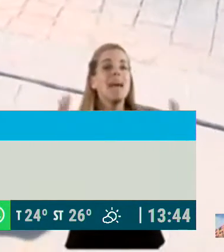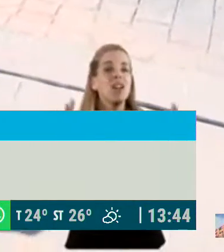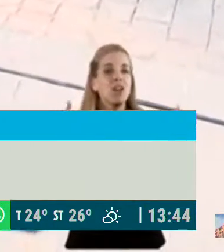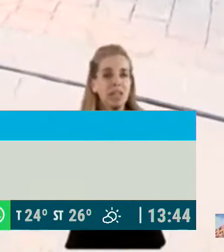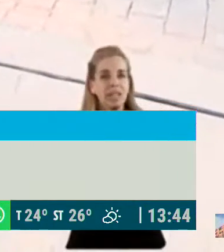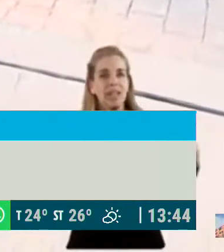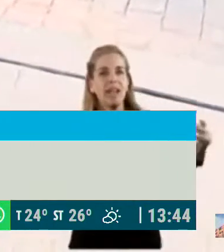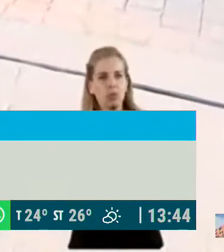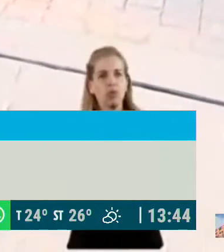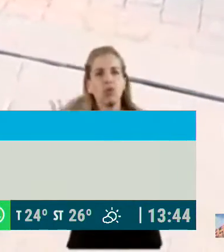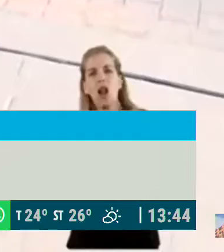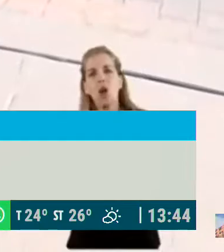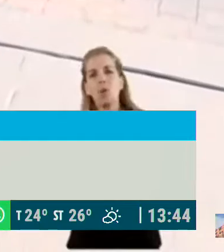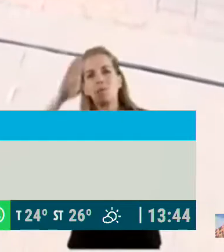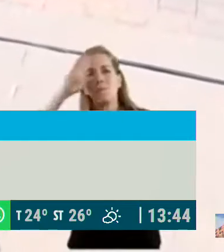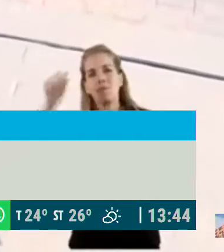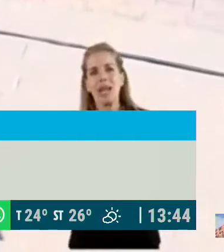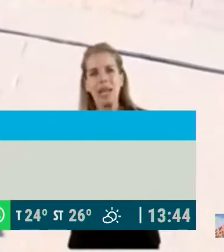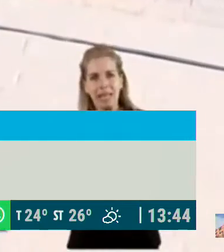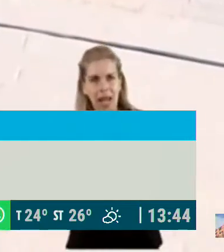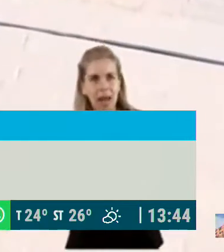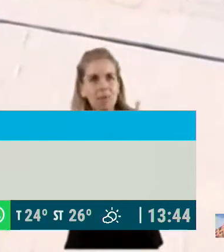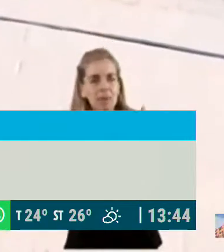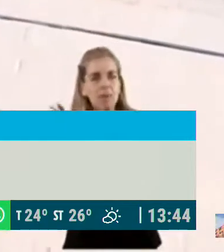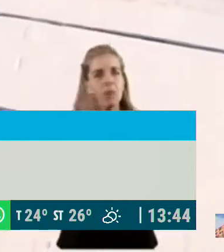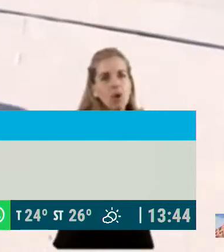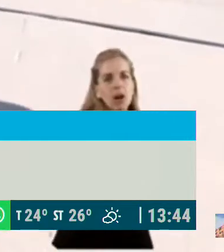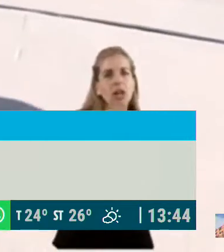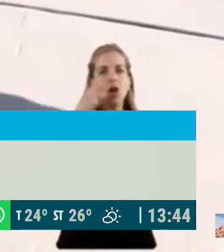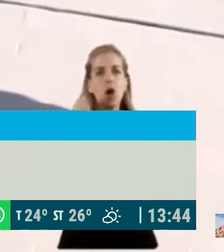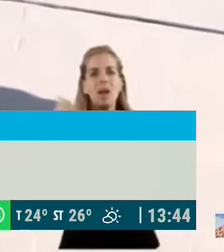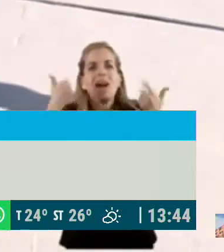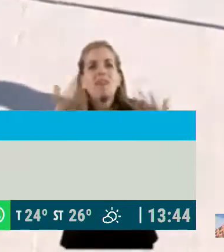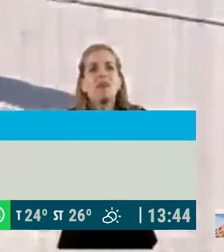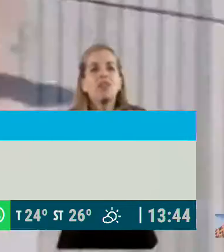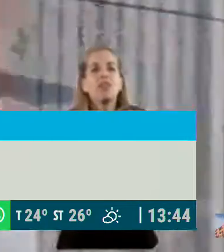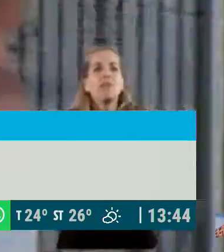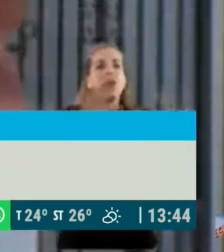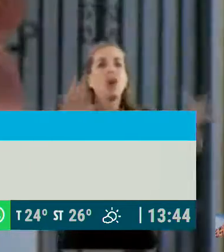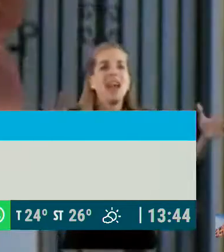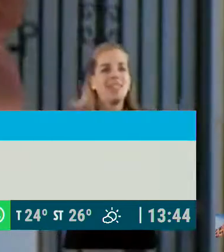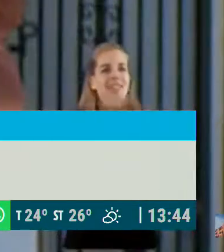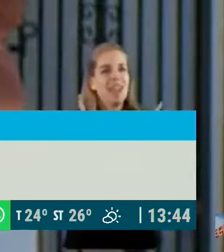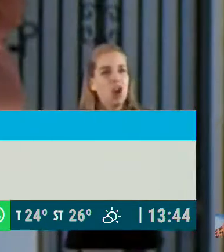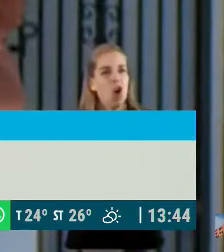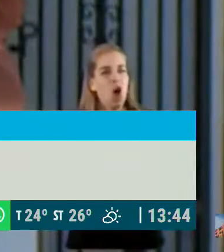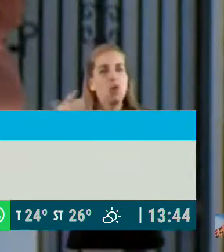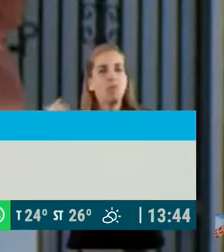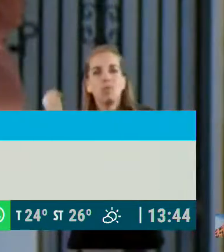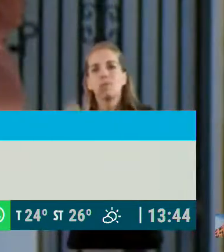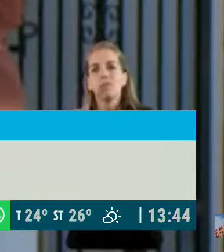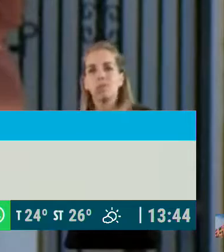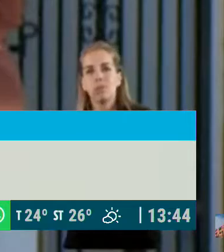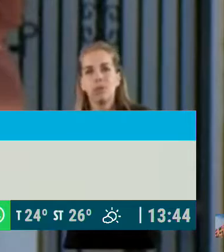fusiladores, y fuimos hombres y mujeres de la democracia frente a las dictaduras y golpes de Estado o de mercado.